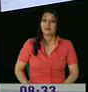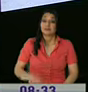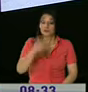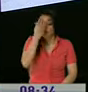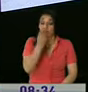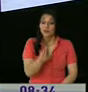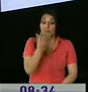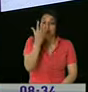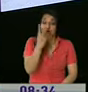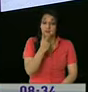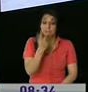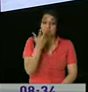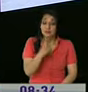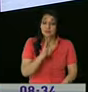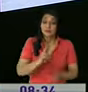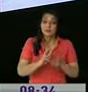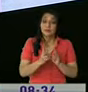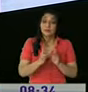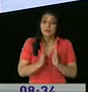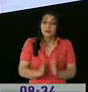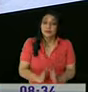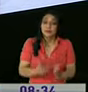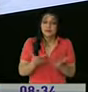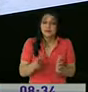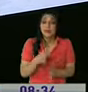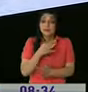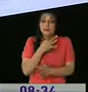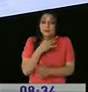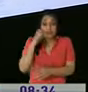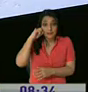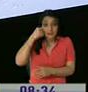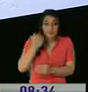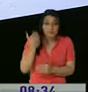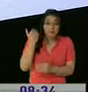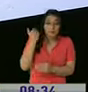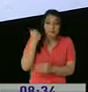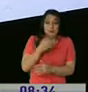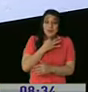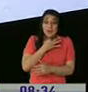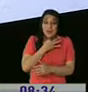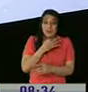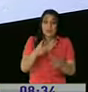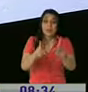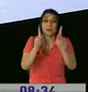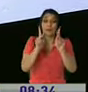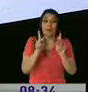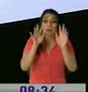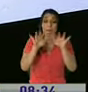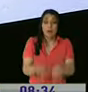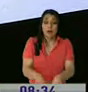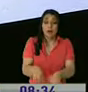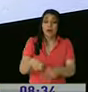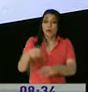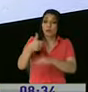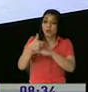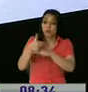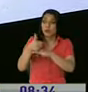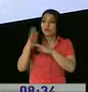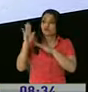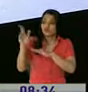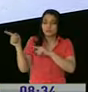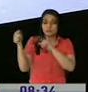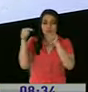ahí. Que ya los vecinos tenían temor, acuérdense, semanas atrás de que esto suceda. Se habló con la autoridad